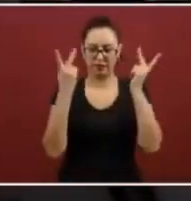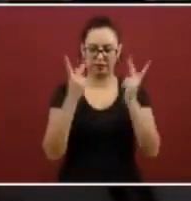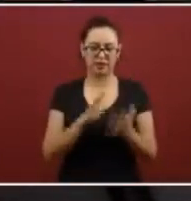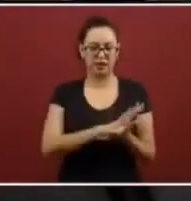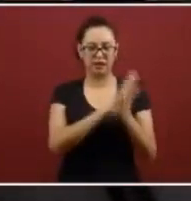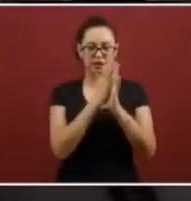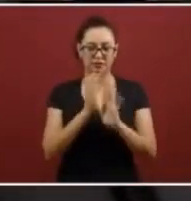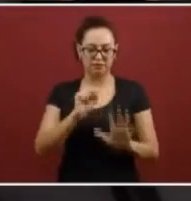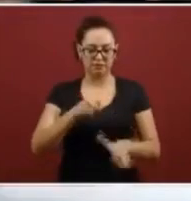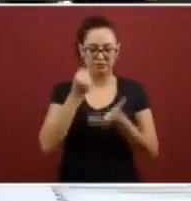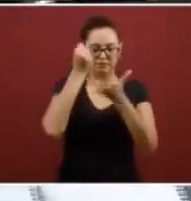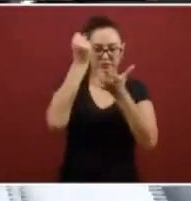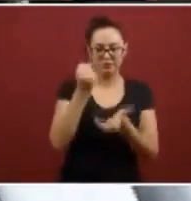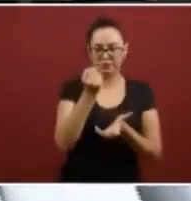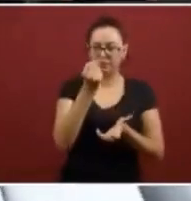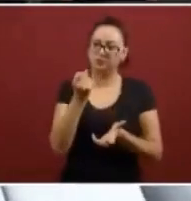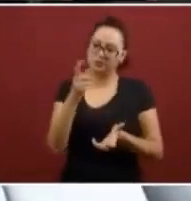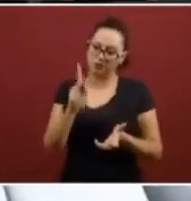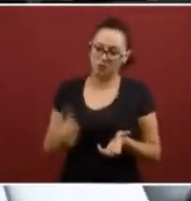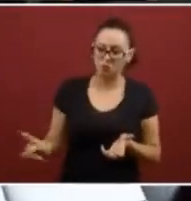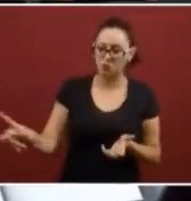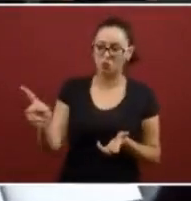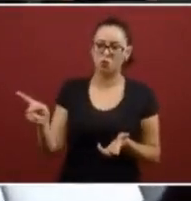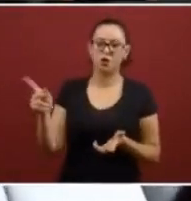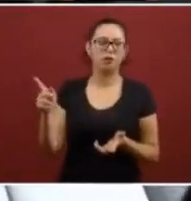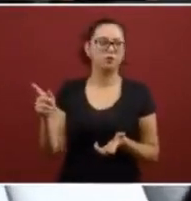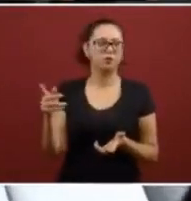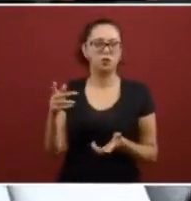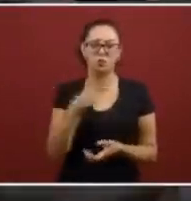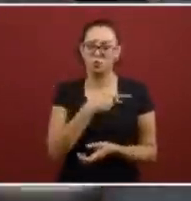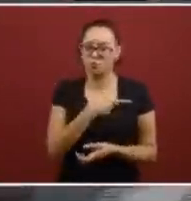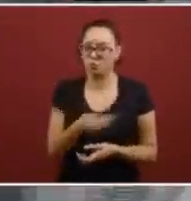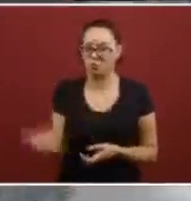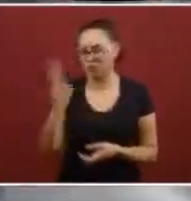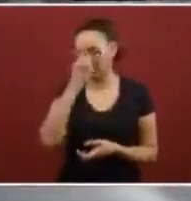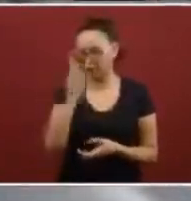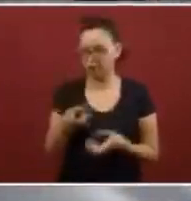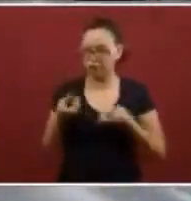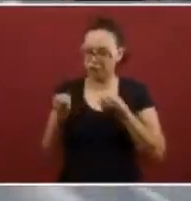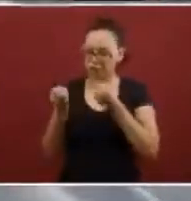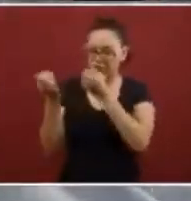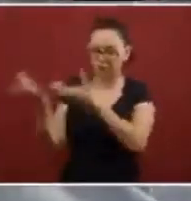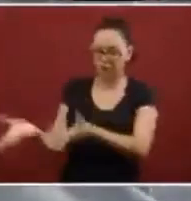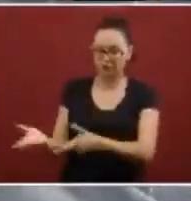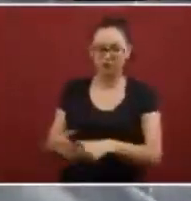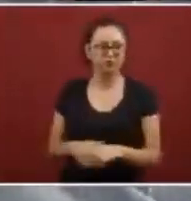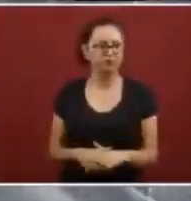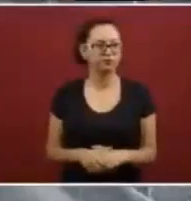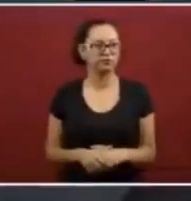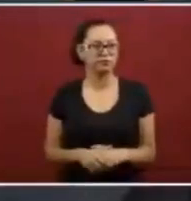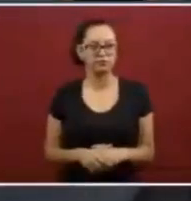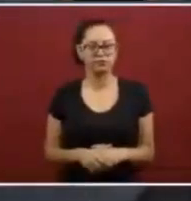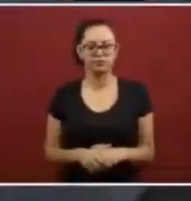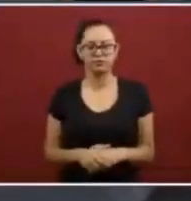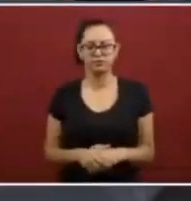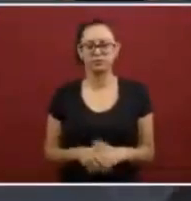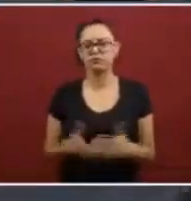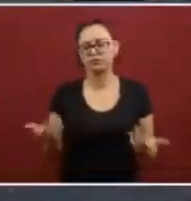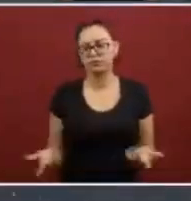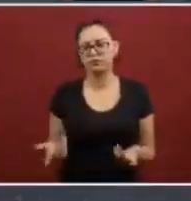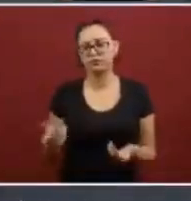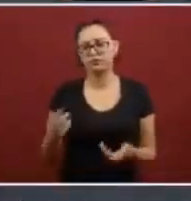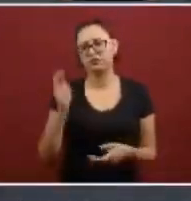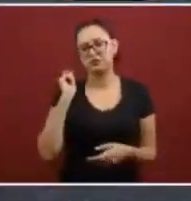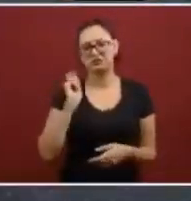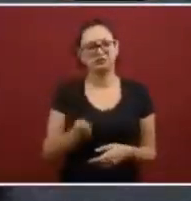traduzcan en recursos para las comunidades más marginadas del país. So these are going to A be used grosso modo, for the poor es people, una like we subasta said. martillo, es una subasta